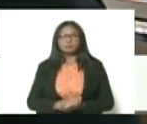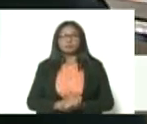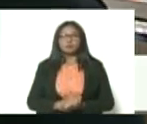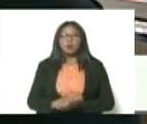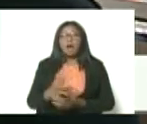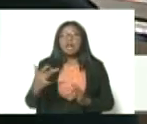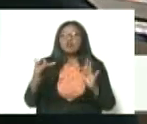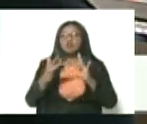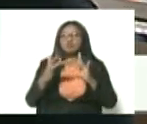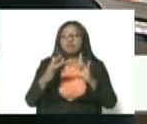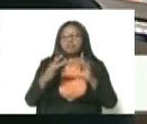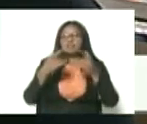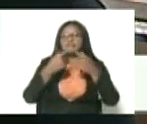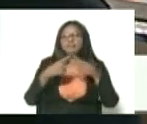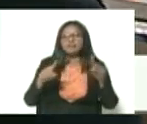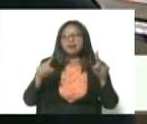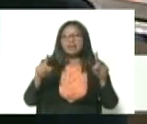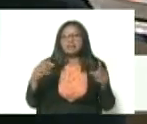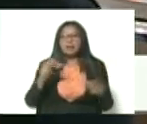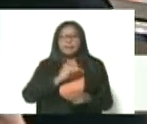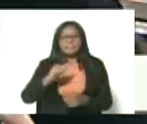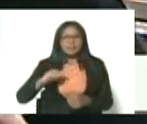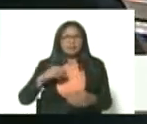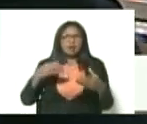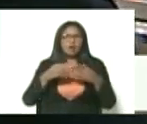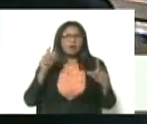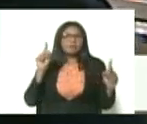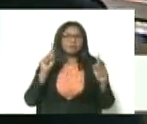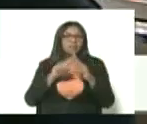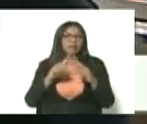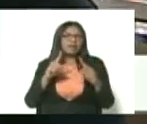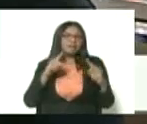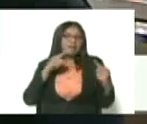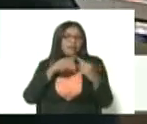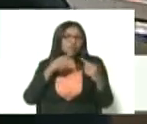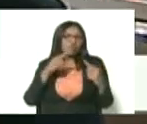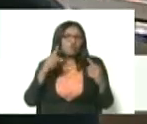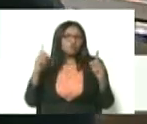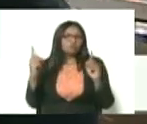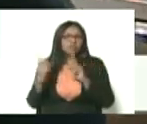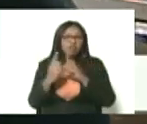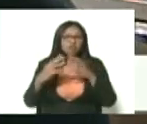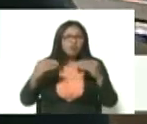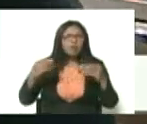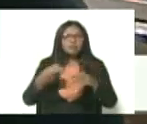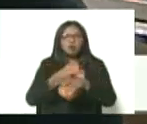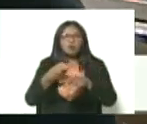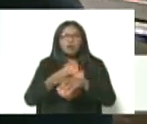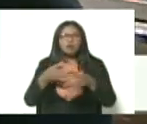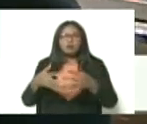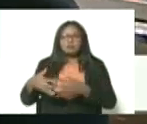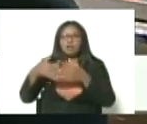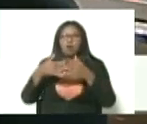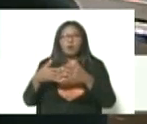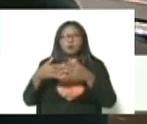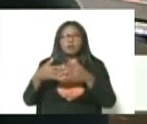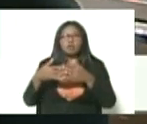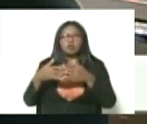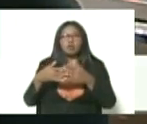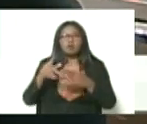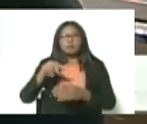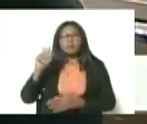contacto fuera de cámara, algún contacto directo entre el gobierno de Venezuela y el gobierno de Estados Unidos? ¿Ha empezado ese tipo